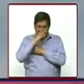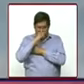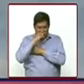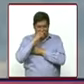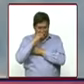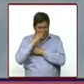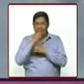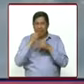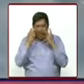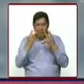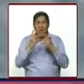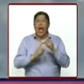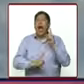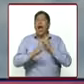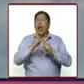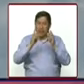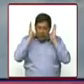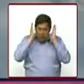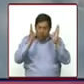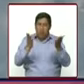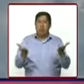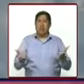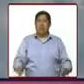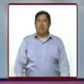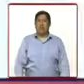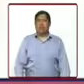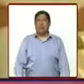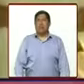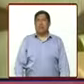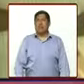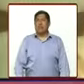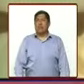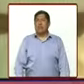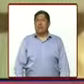decisión porque al fin de cuentas alguien nos tiene que escuchar.